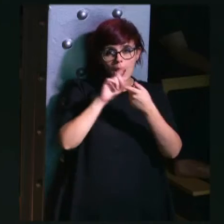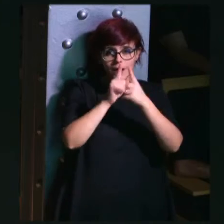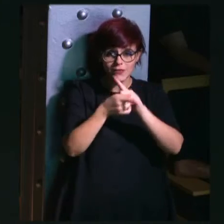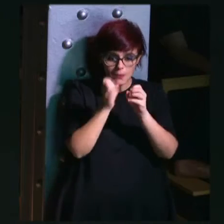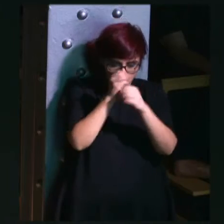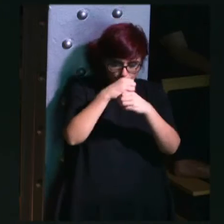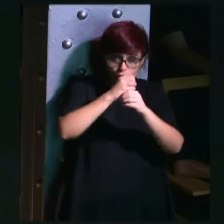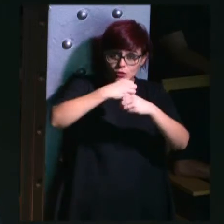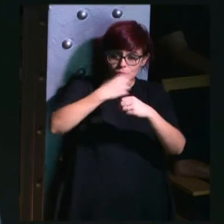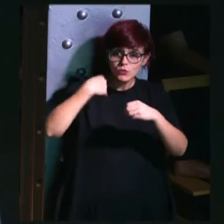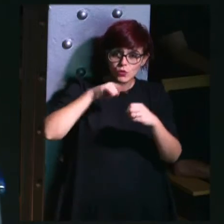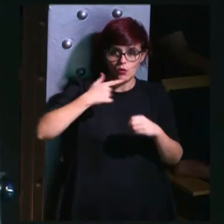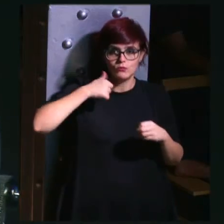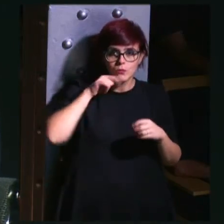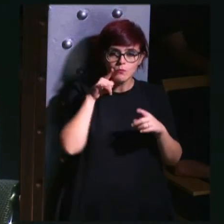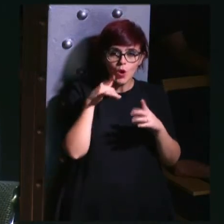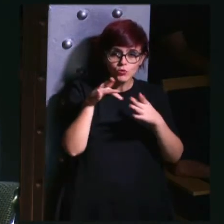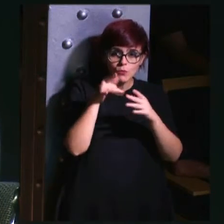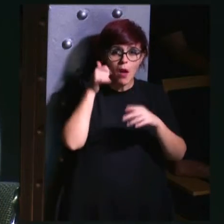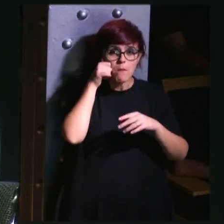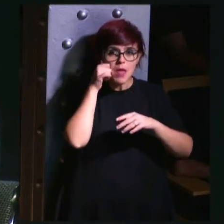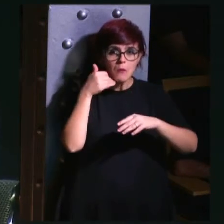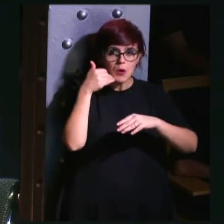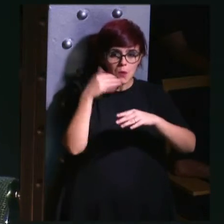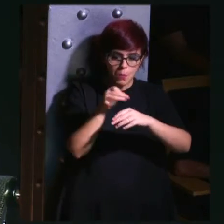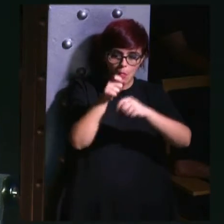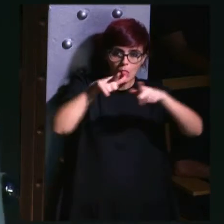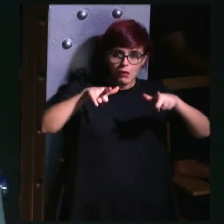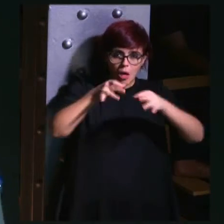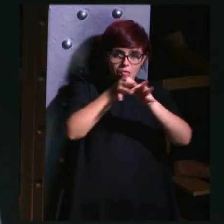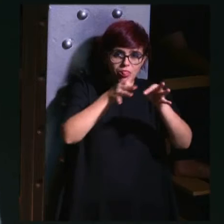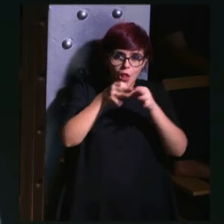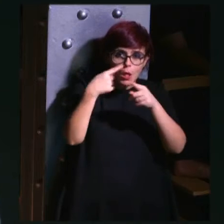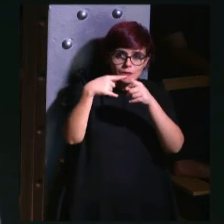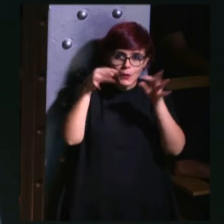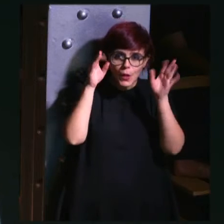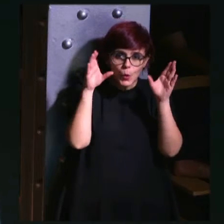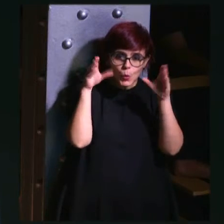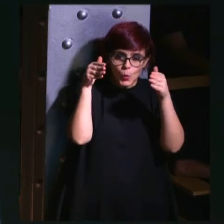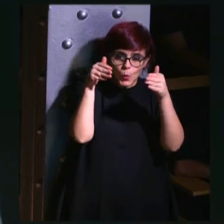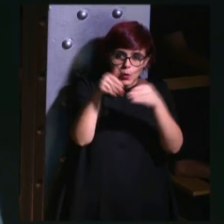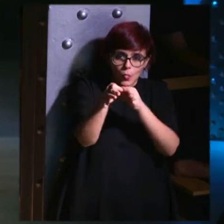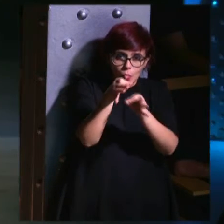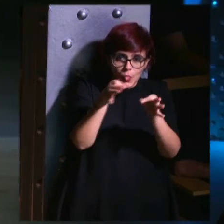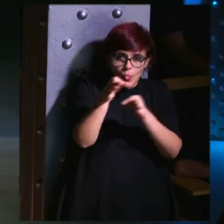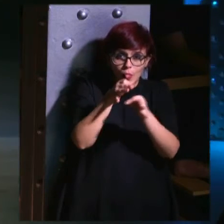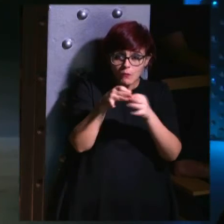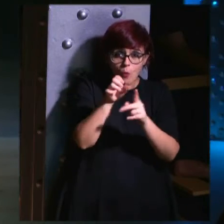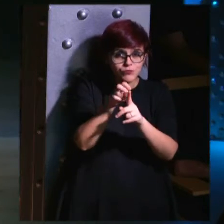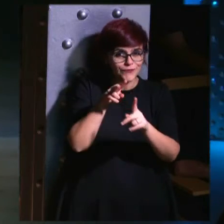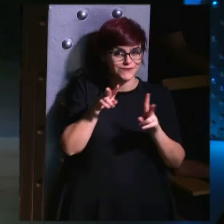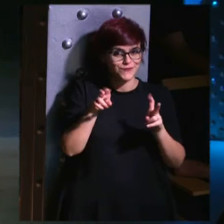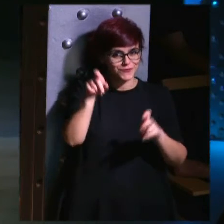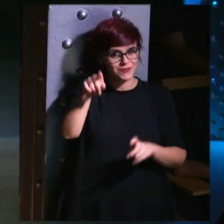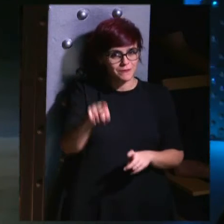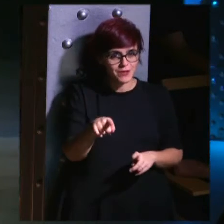de células y pequeños organismos. Y lo que más me gusta es que estamos llegando a una época donde nos estamos acercando